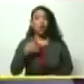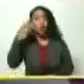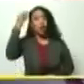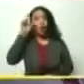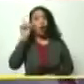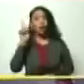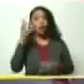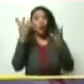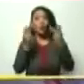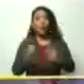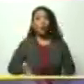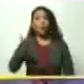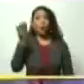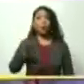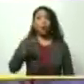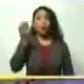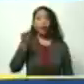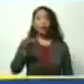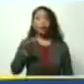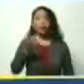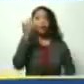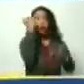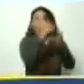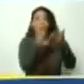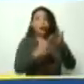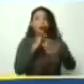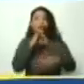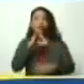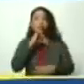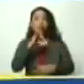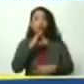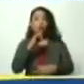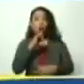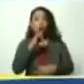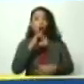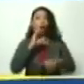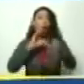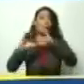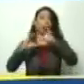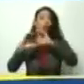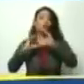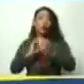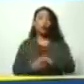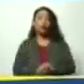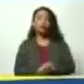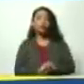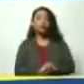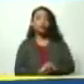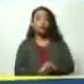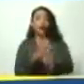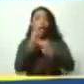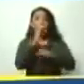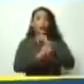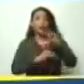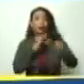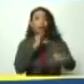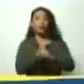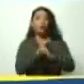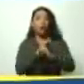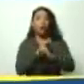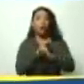importante si las agencias de noticias los medios de comunicación internacionales